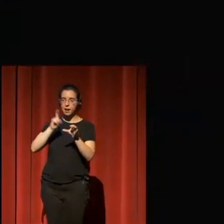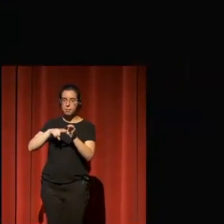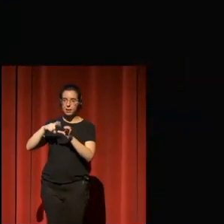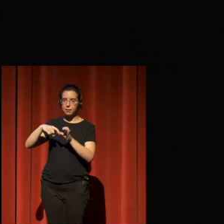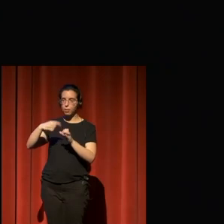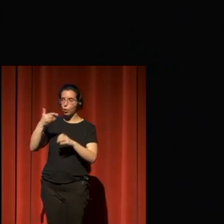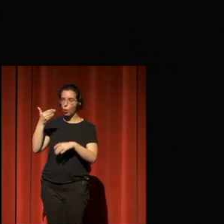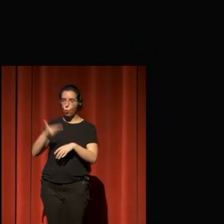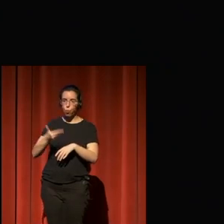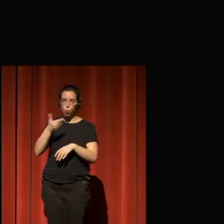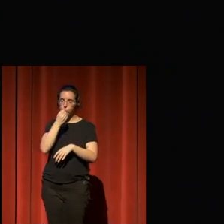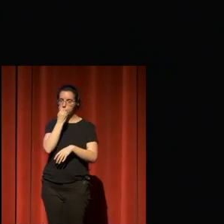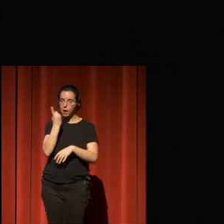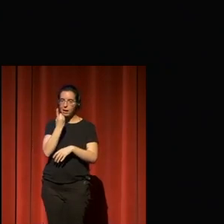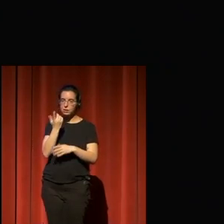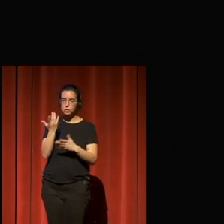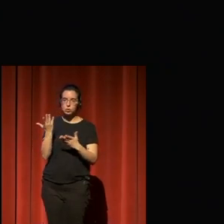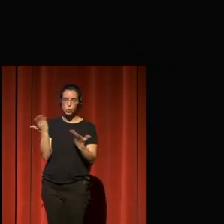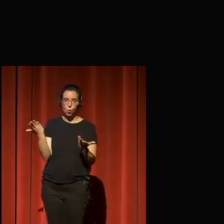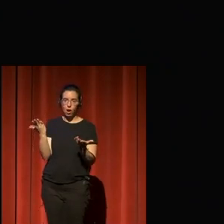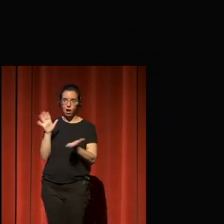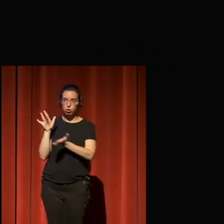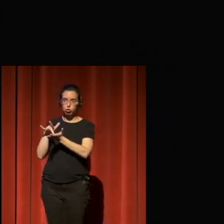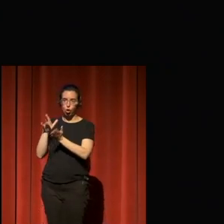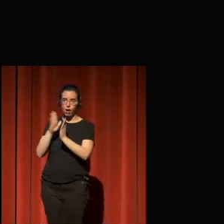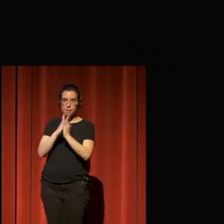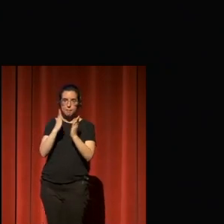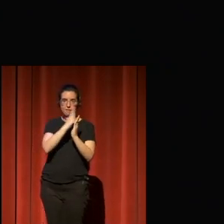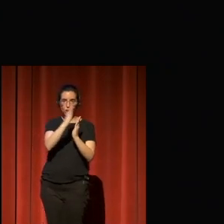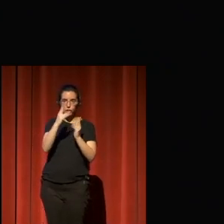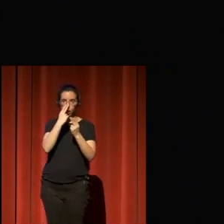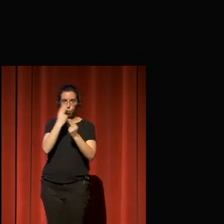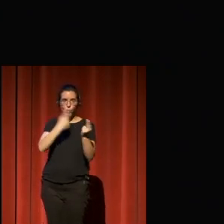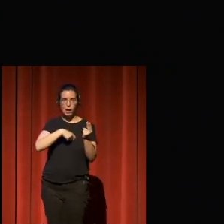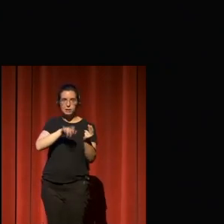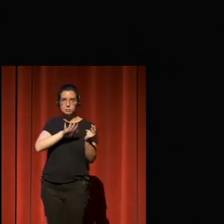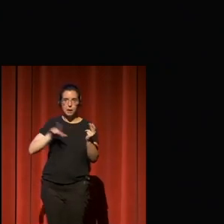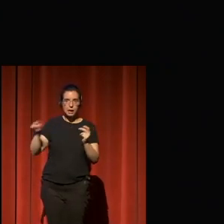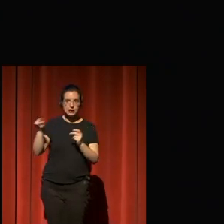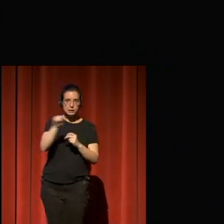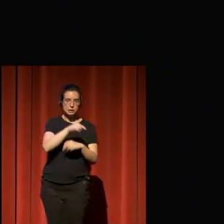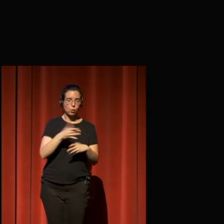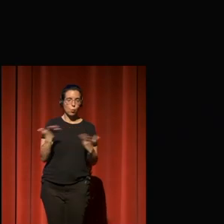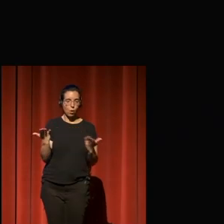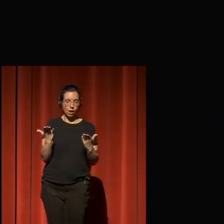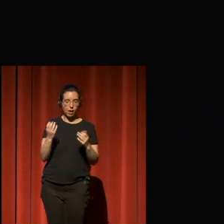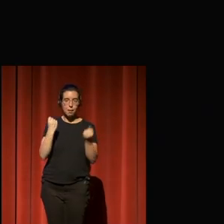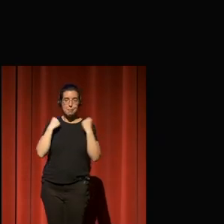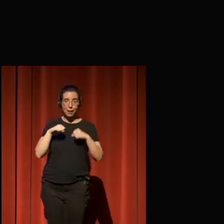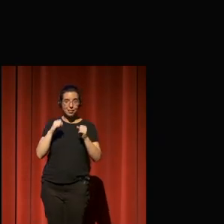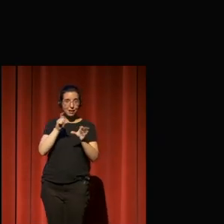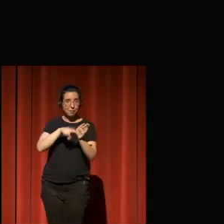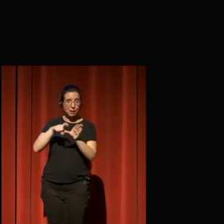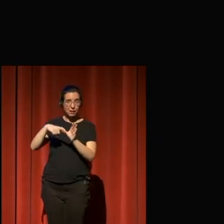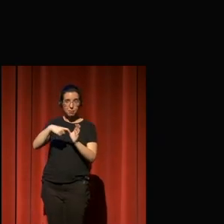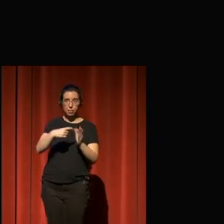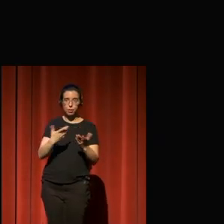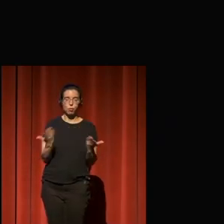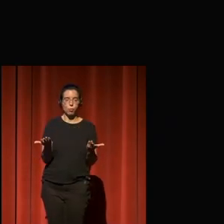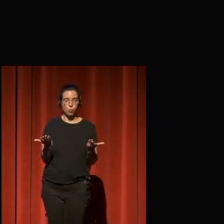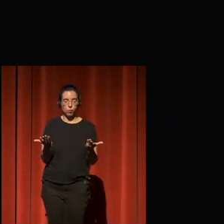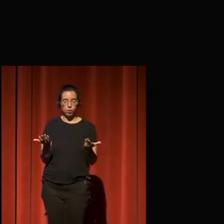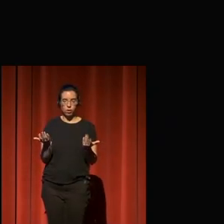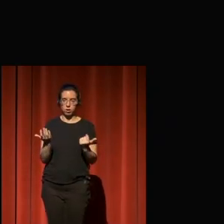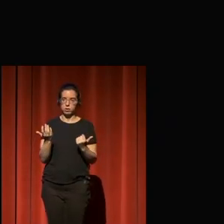y relevantes eh que ocurren en las bibliotecas públicas españolas y prácticas de participación digamos